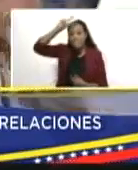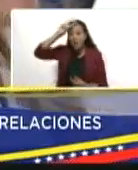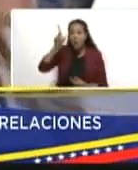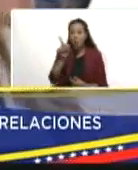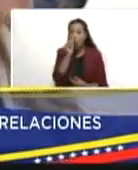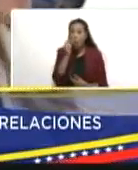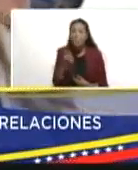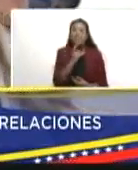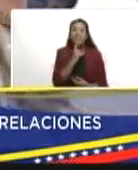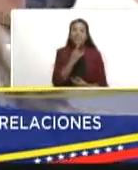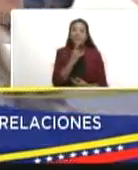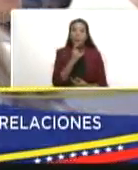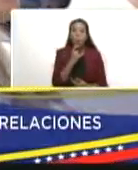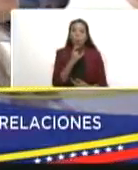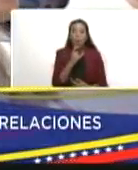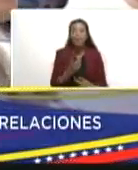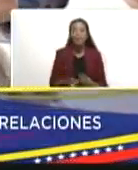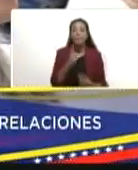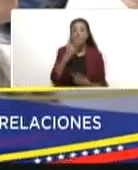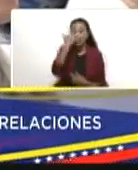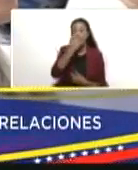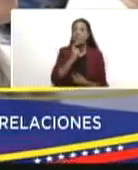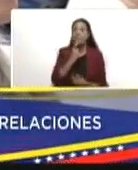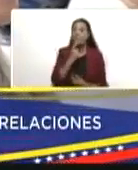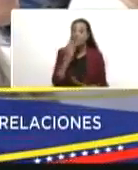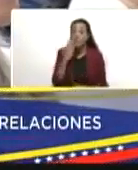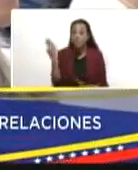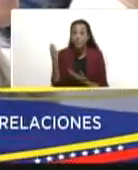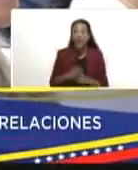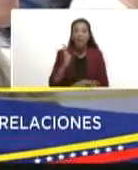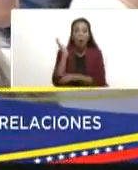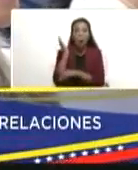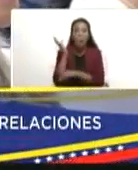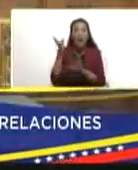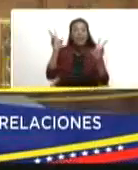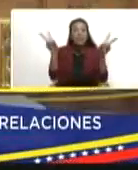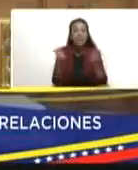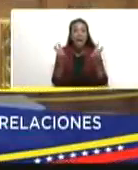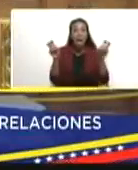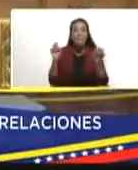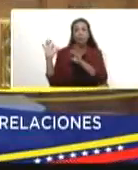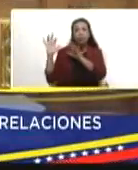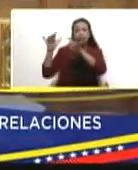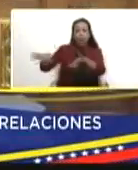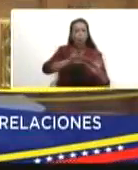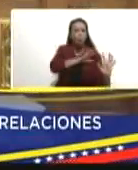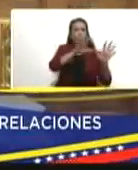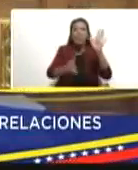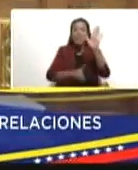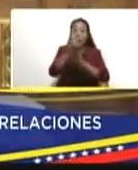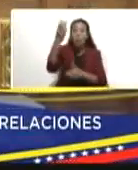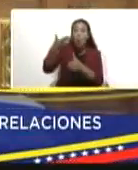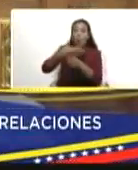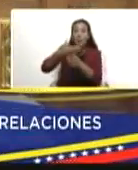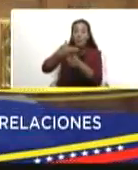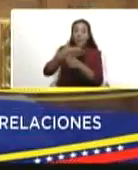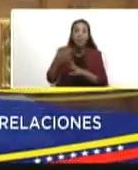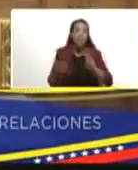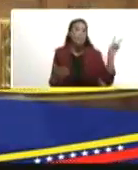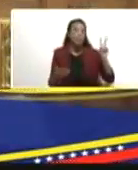México Andrés Manuel López Obrador la Cumbre sobre el tema de migración y desarrollo compartido